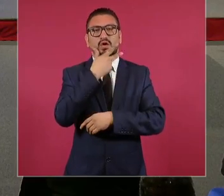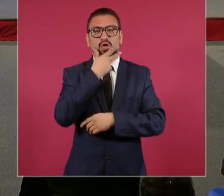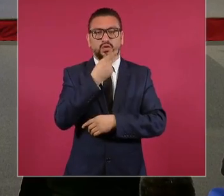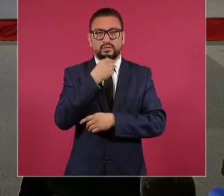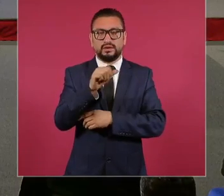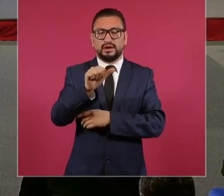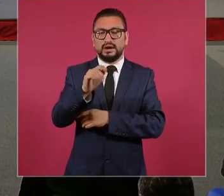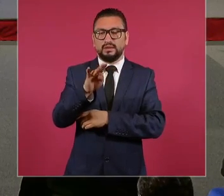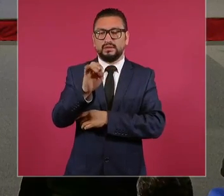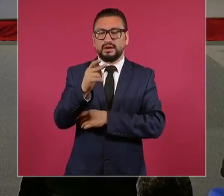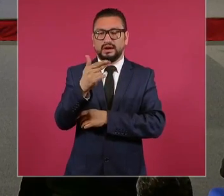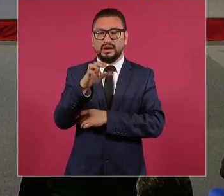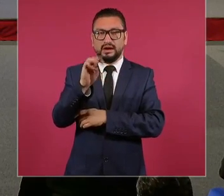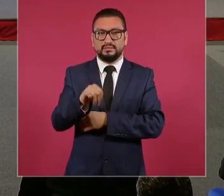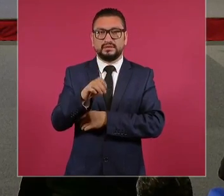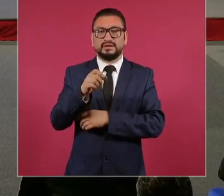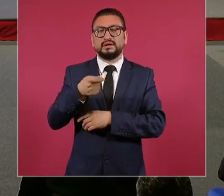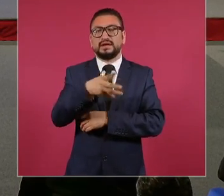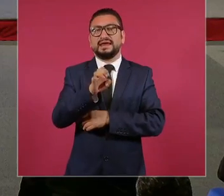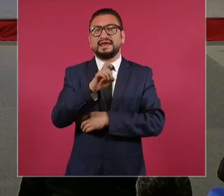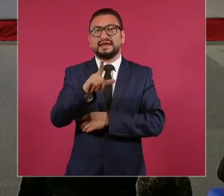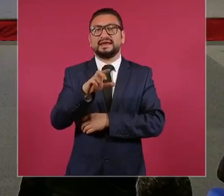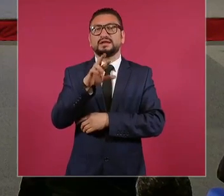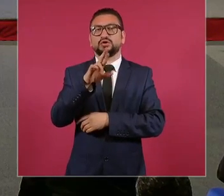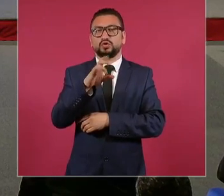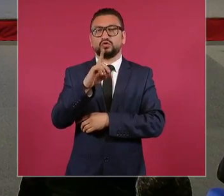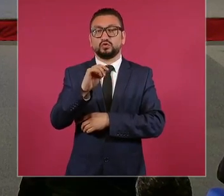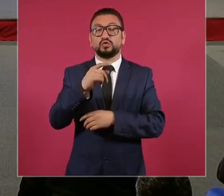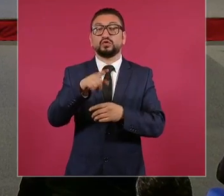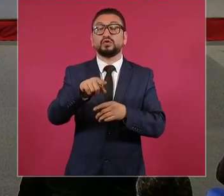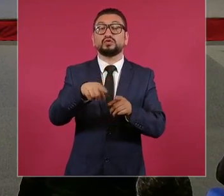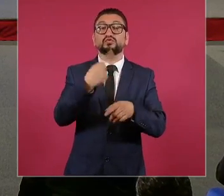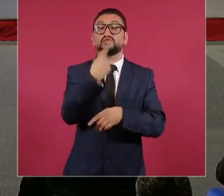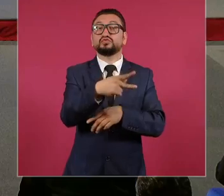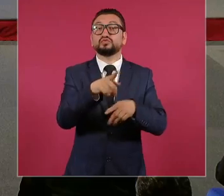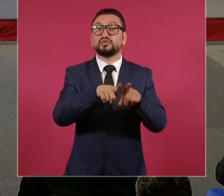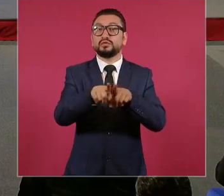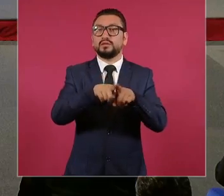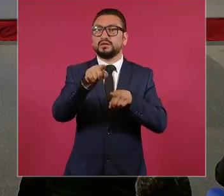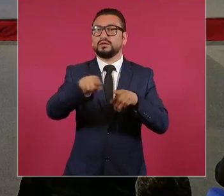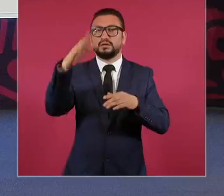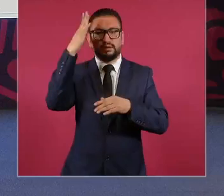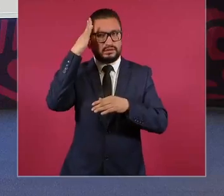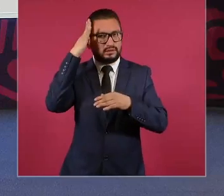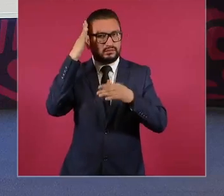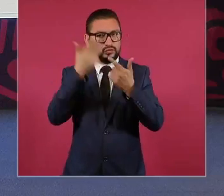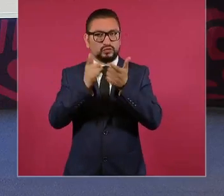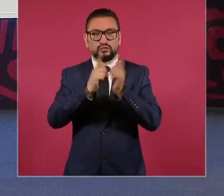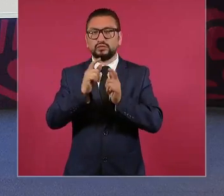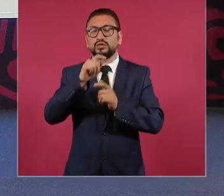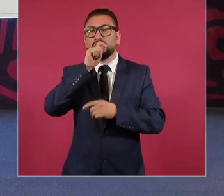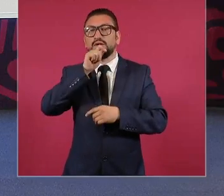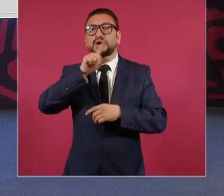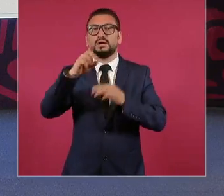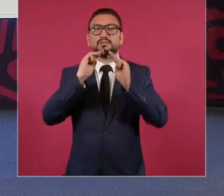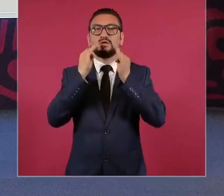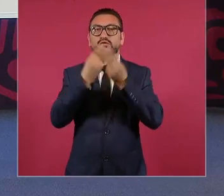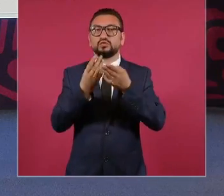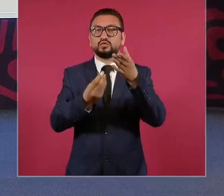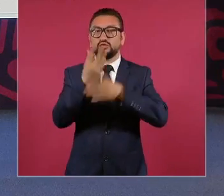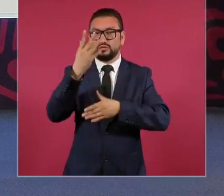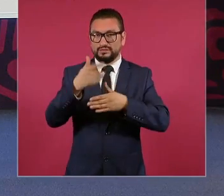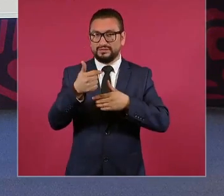Abram, alias El Rodo, él es hermano del líder del cartel Jalisco Nueva Generación.